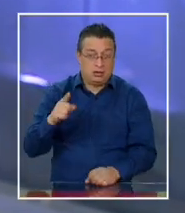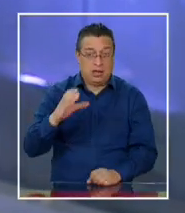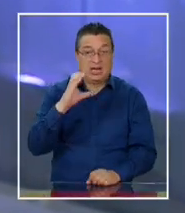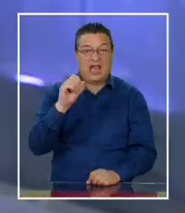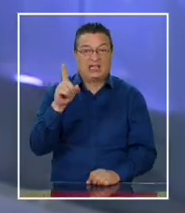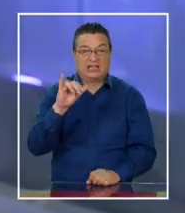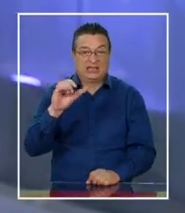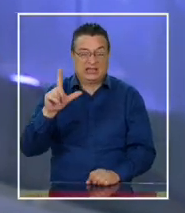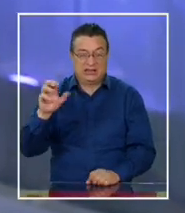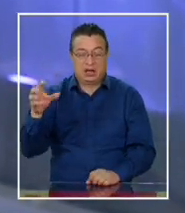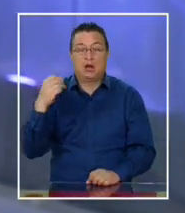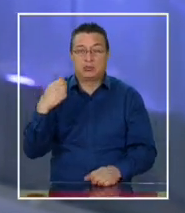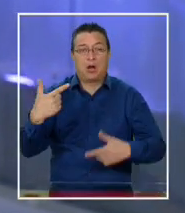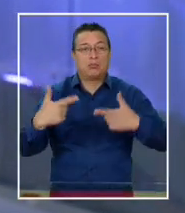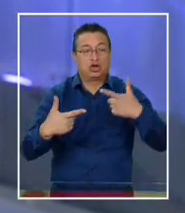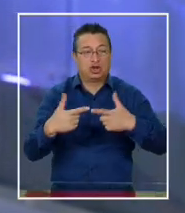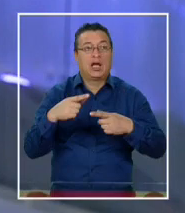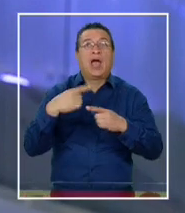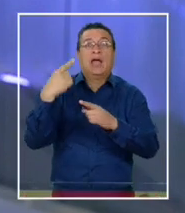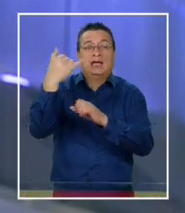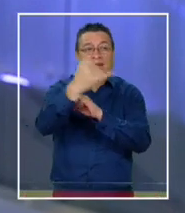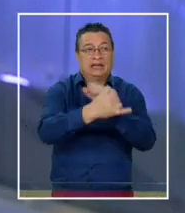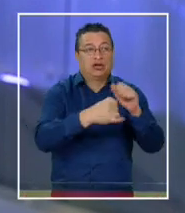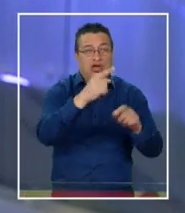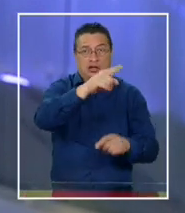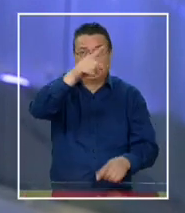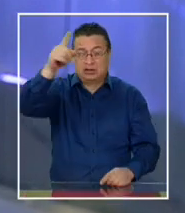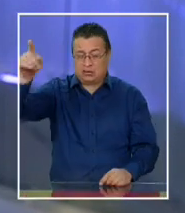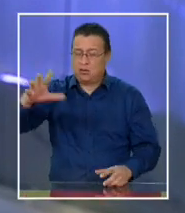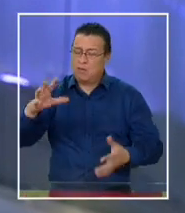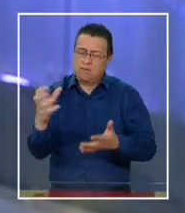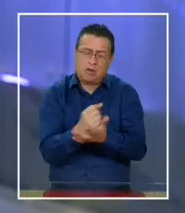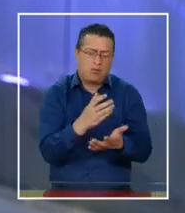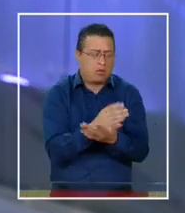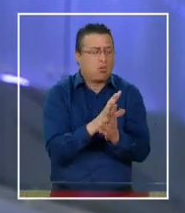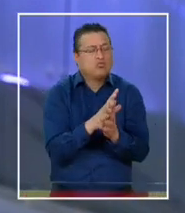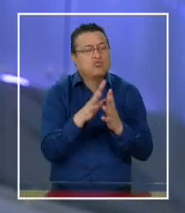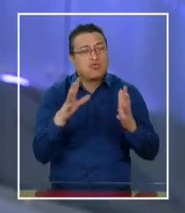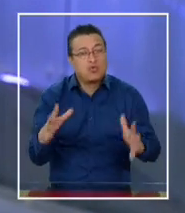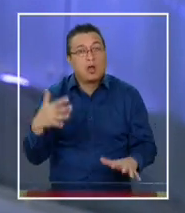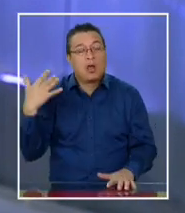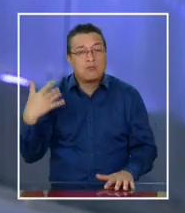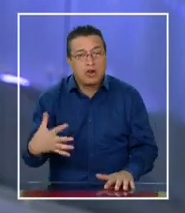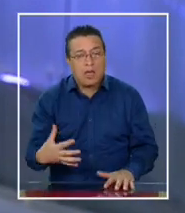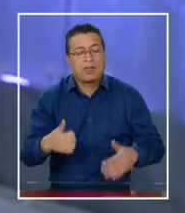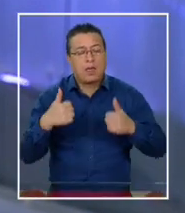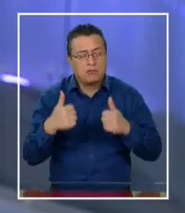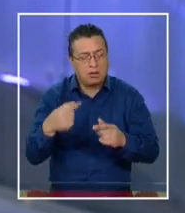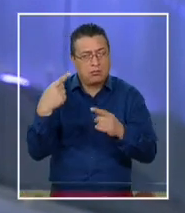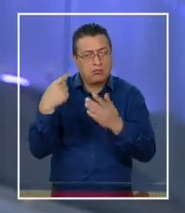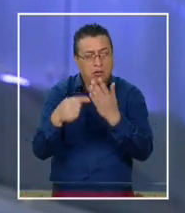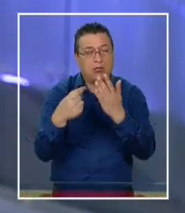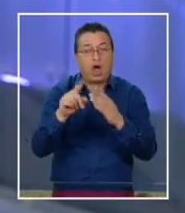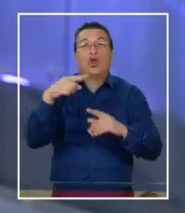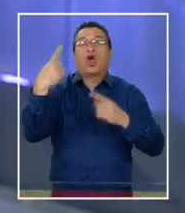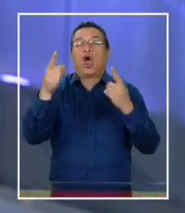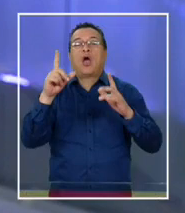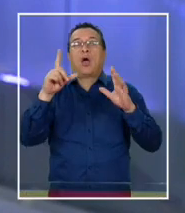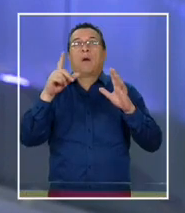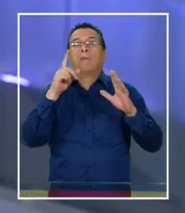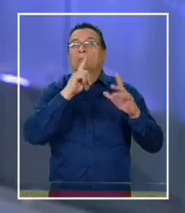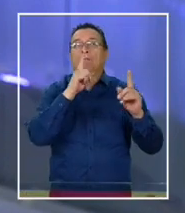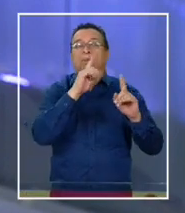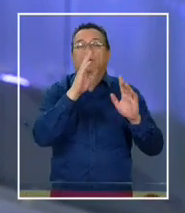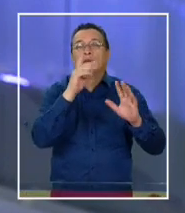canciller que logró parar política exterior de chile cosas gigantescas importantísimas muchas de ellas opacadas por